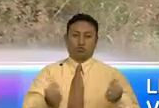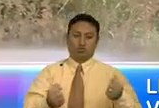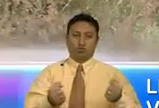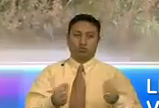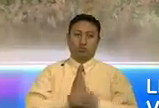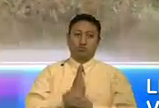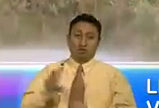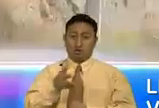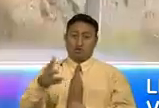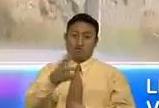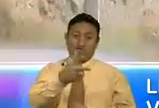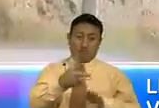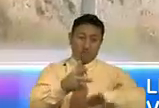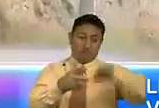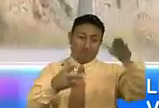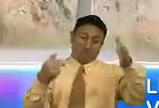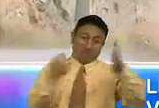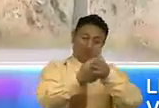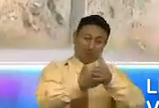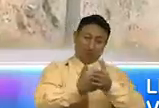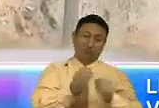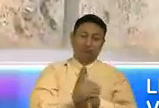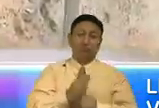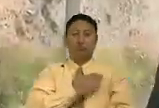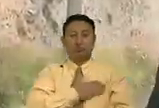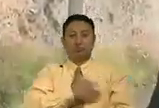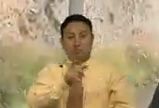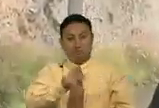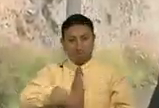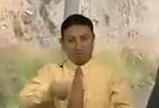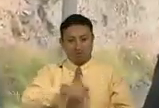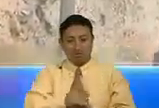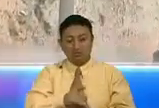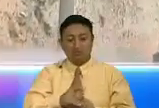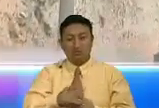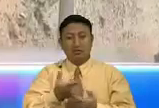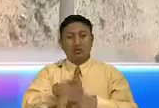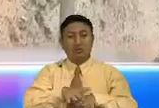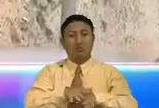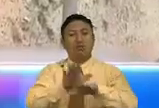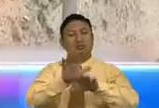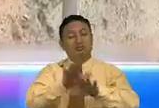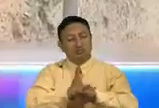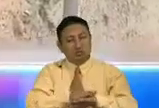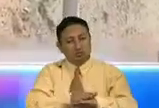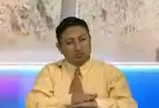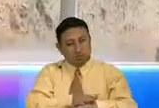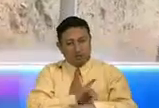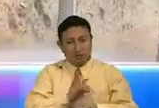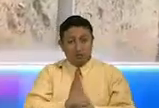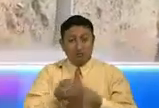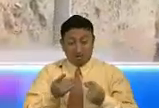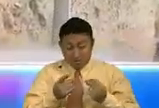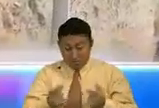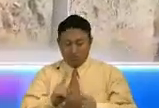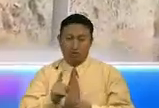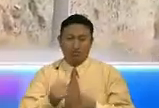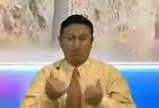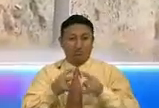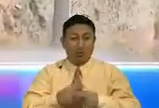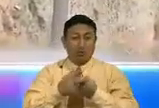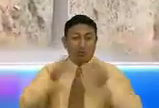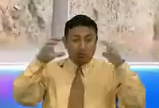parar a la peña. Por favor, a toda la ciudadanía que nos está escuchando, tratar de reducir los niveles de velocidad en esta época de lluvia que ya empezamos.